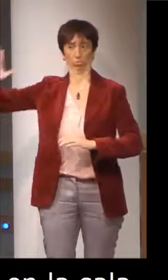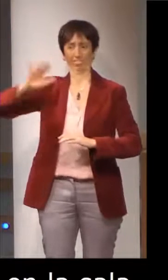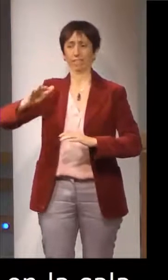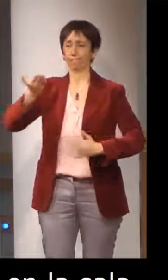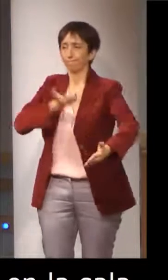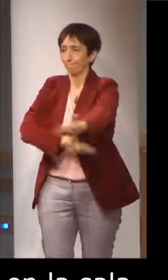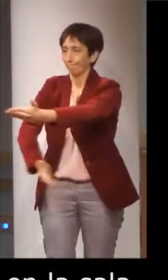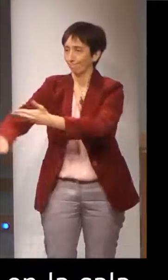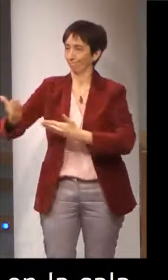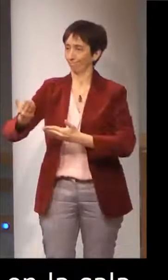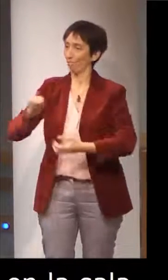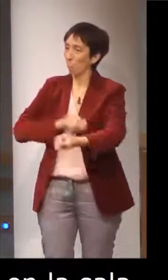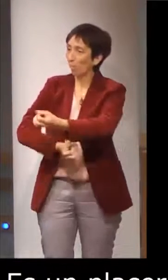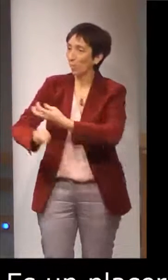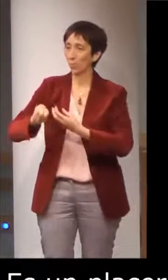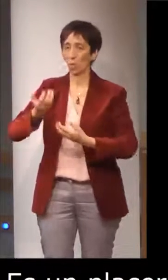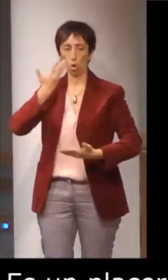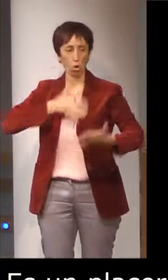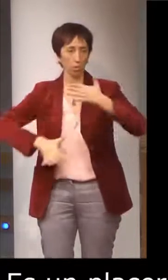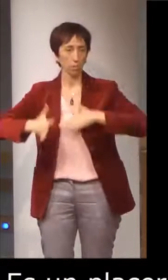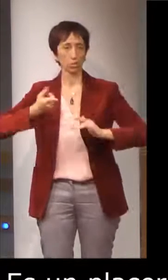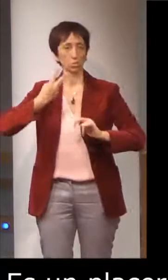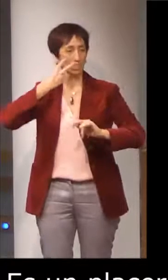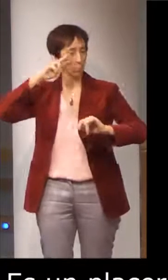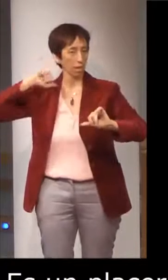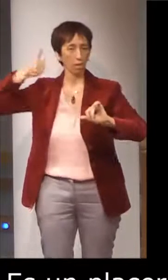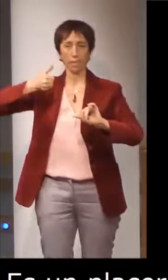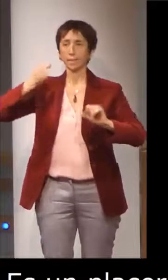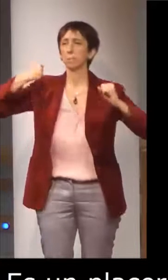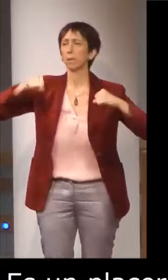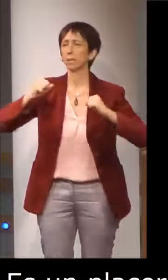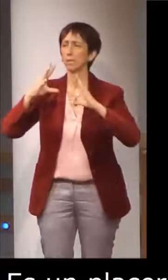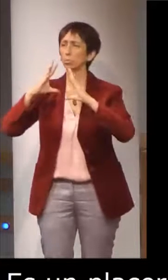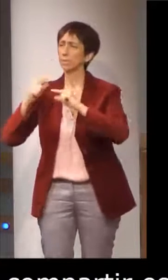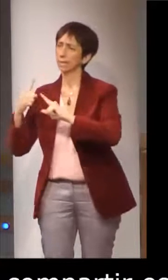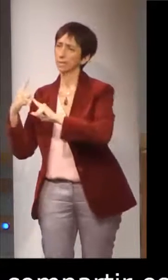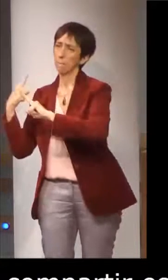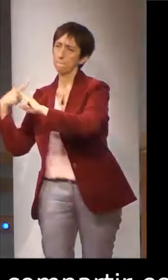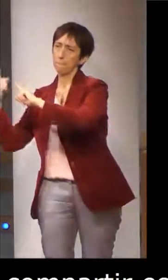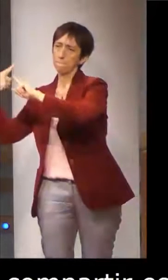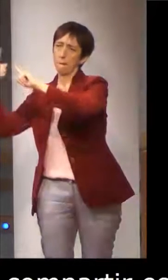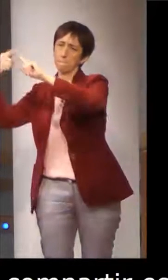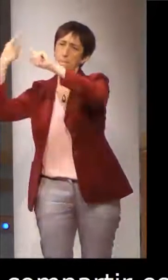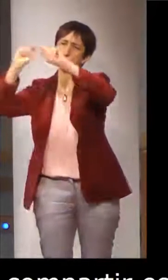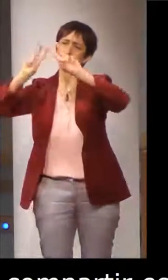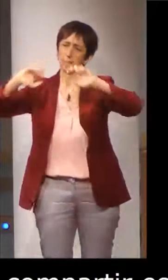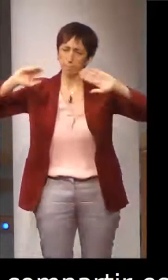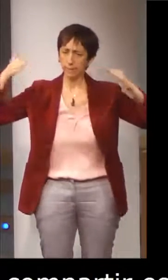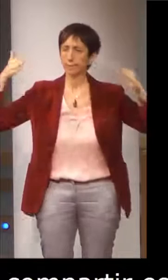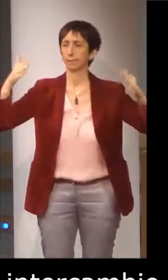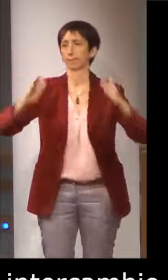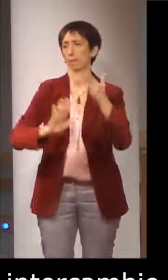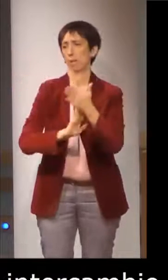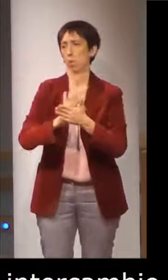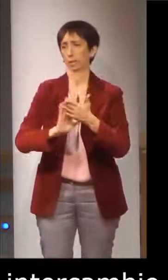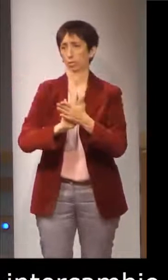espacio único en España de intercambio de información, conocimiento y experiencia, además de buenas prácticas de las diferentes universidades,